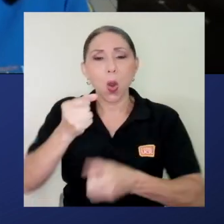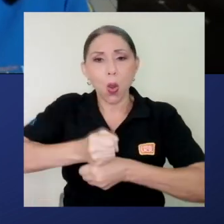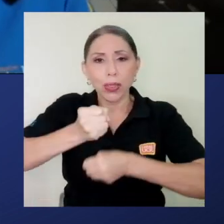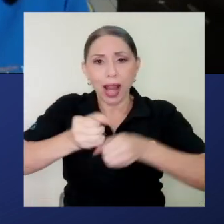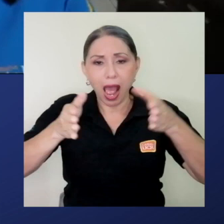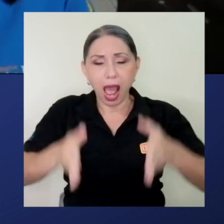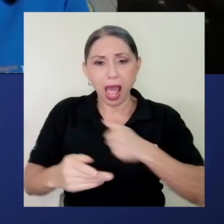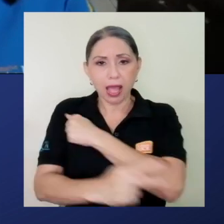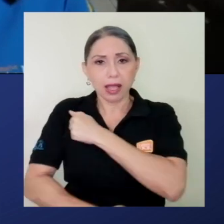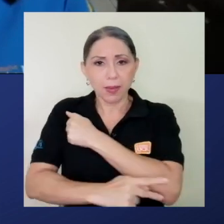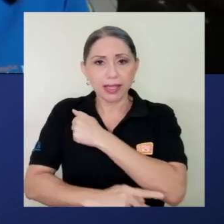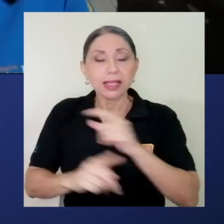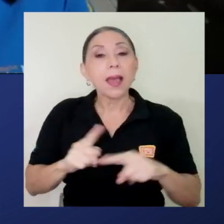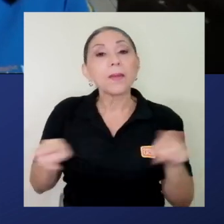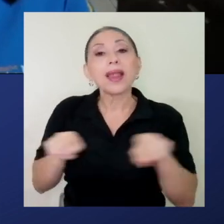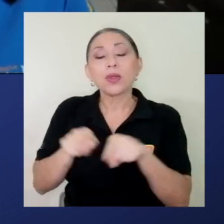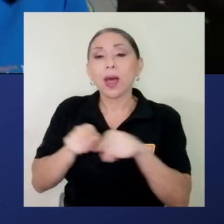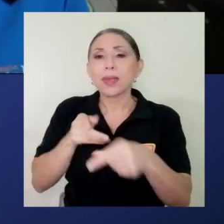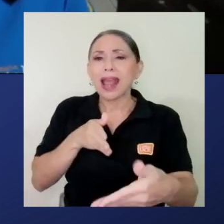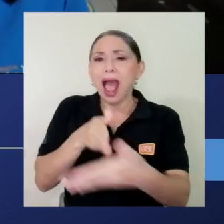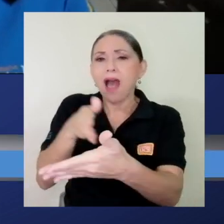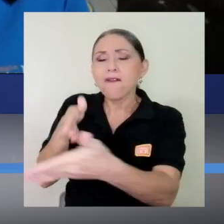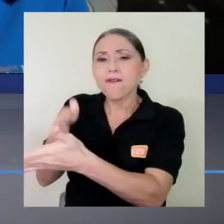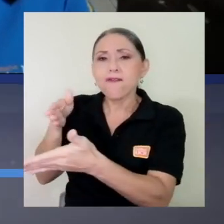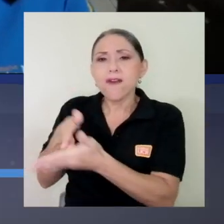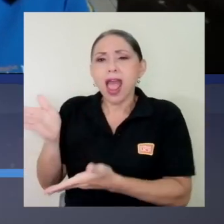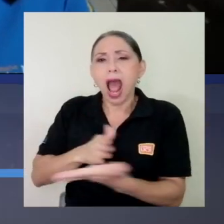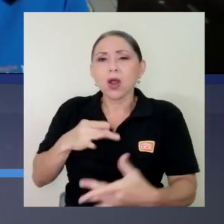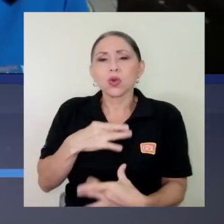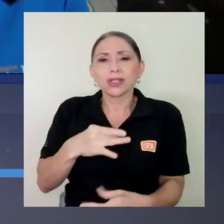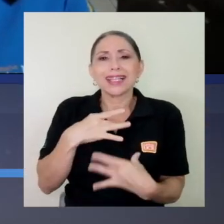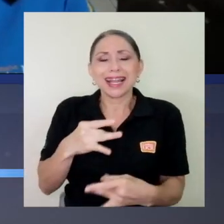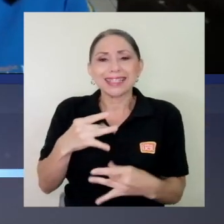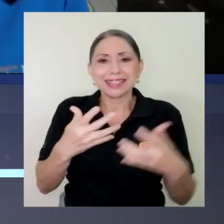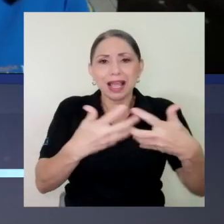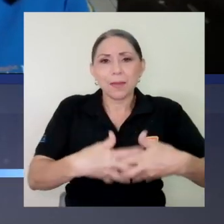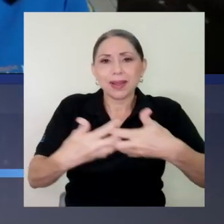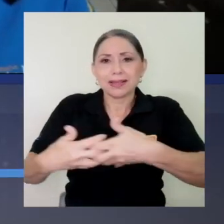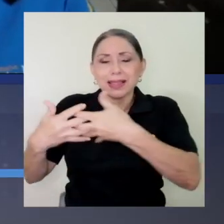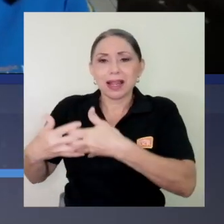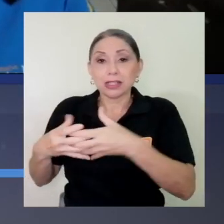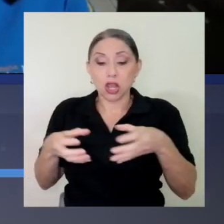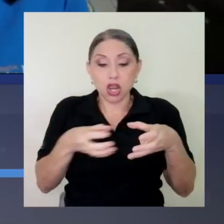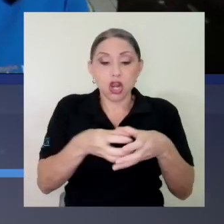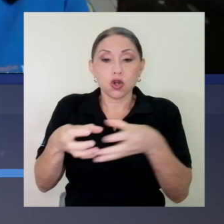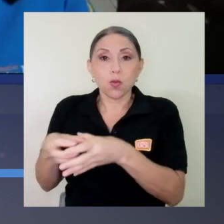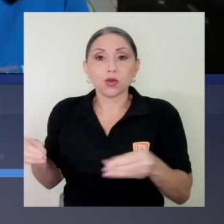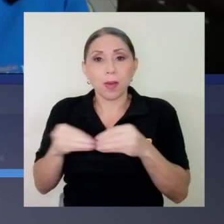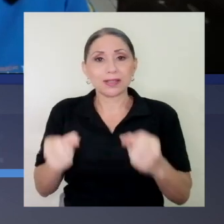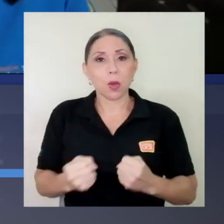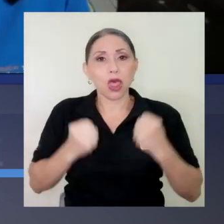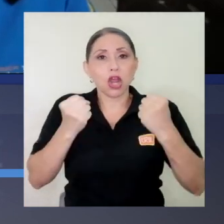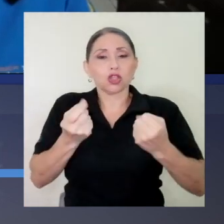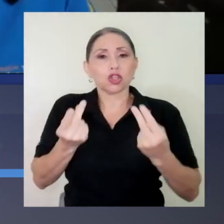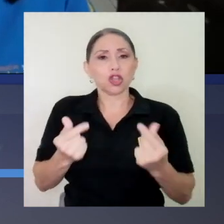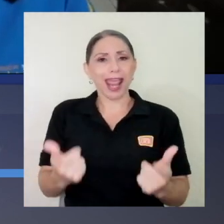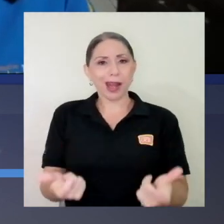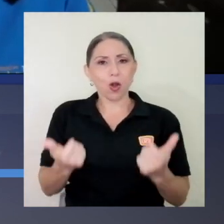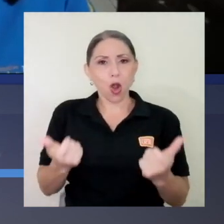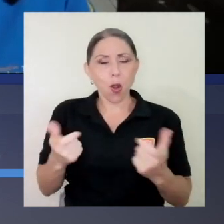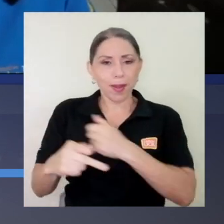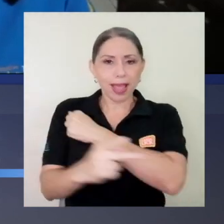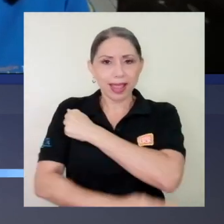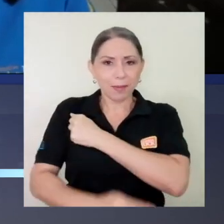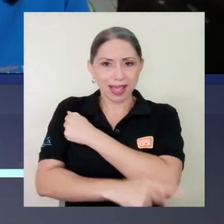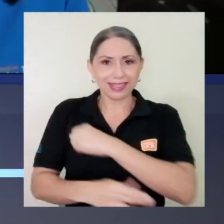del país, pero también afecta a algunos intereses empresariales y de los sectores económicamente más poderosos del